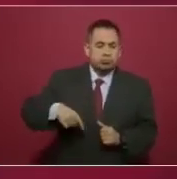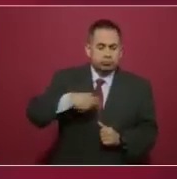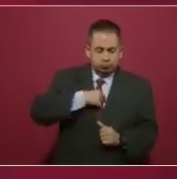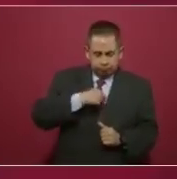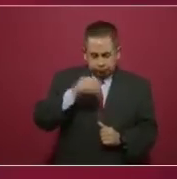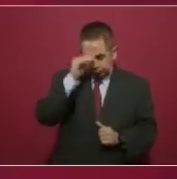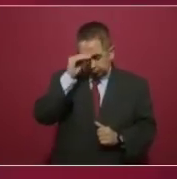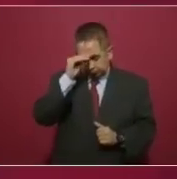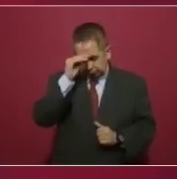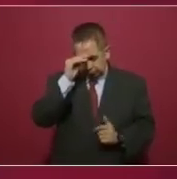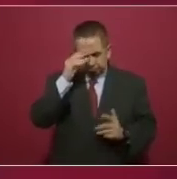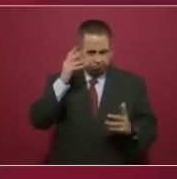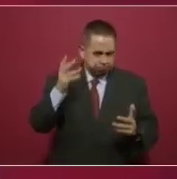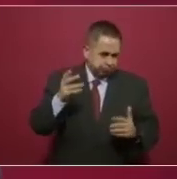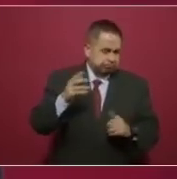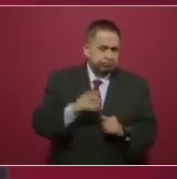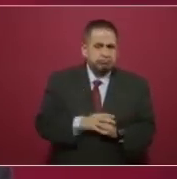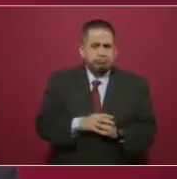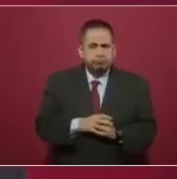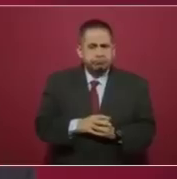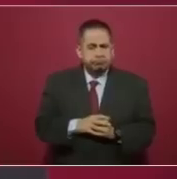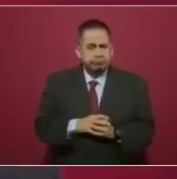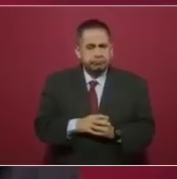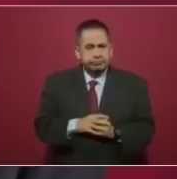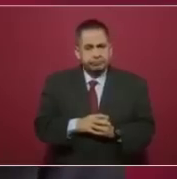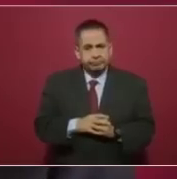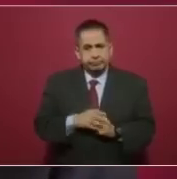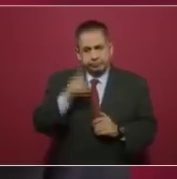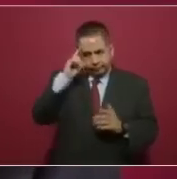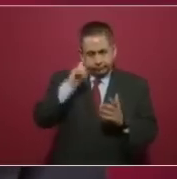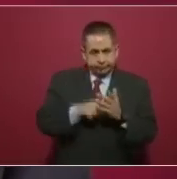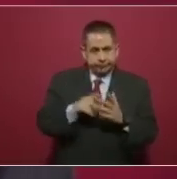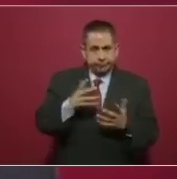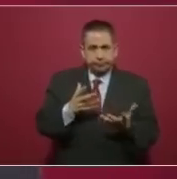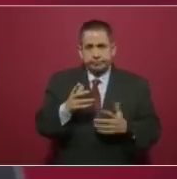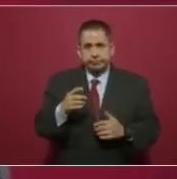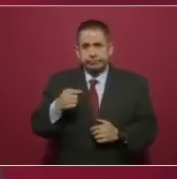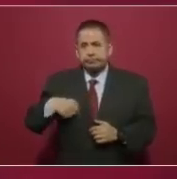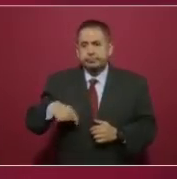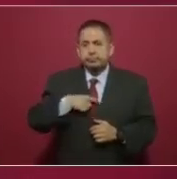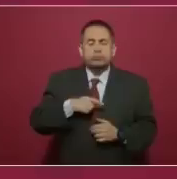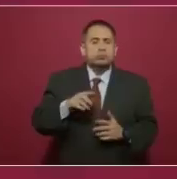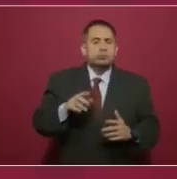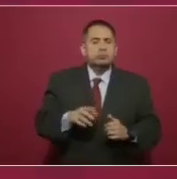pensaríamos en crear nosotros